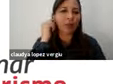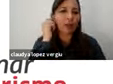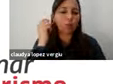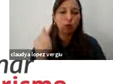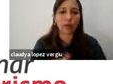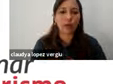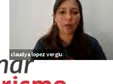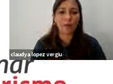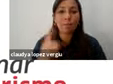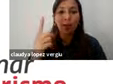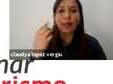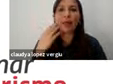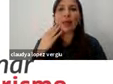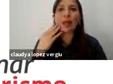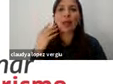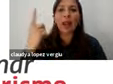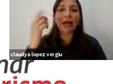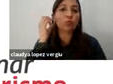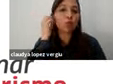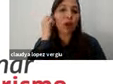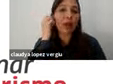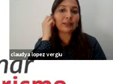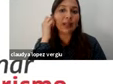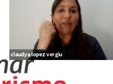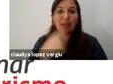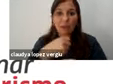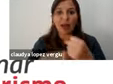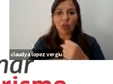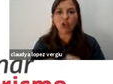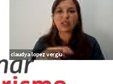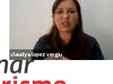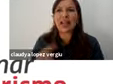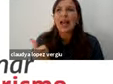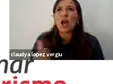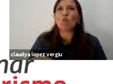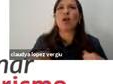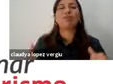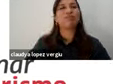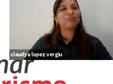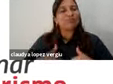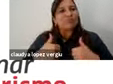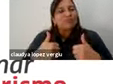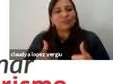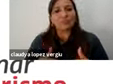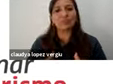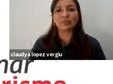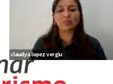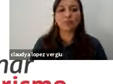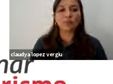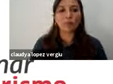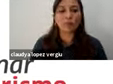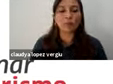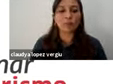las mujeres empresarias puedan tener mucho más oportunidades. Y este año, en el 2021, la cooperación canadiense,